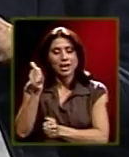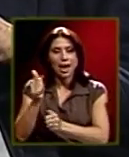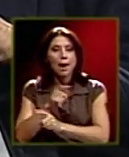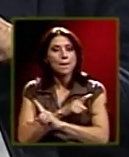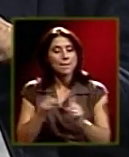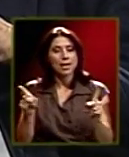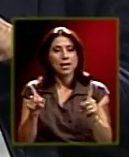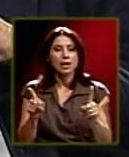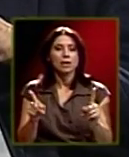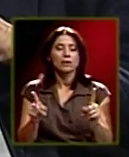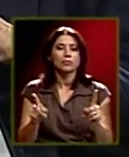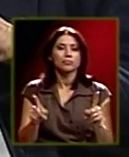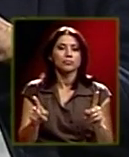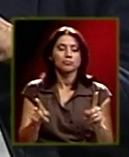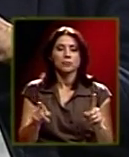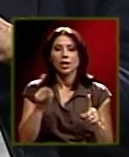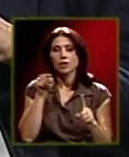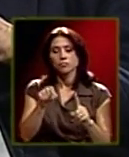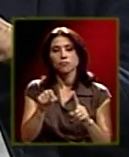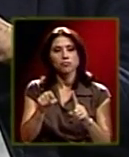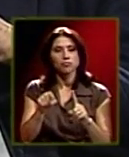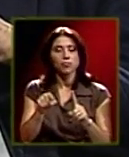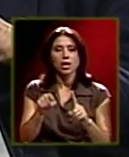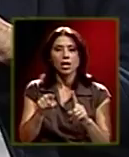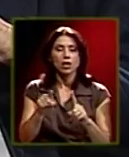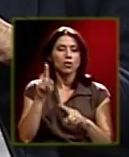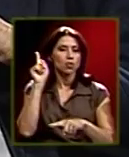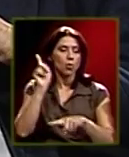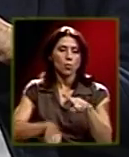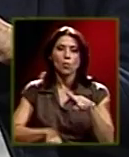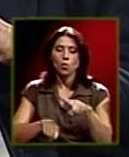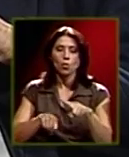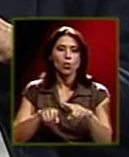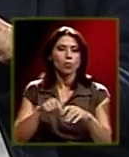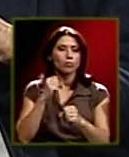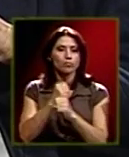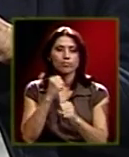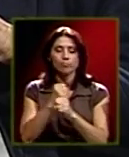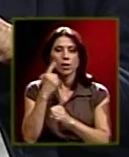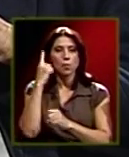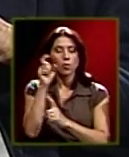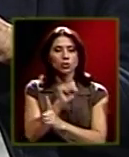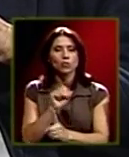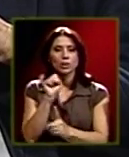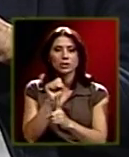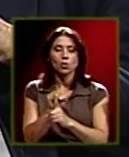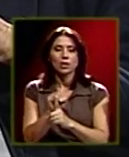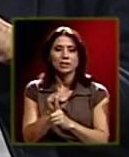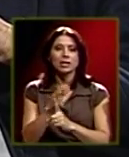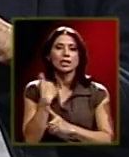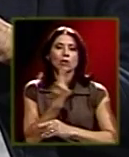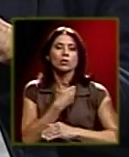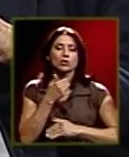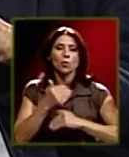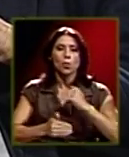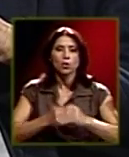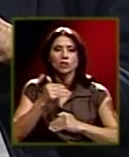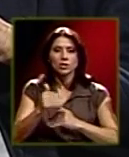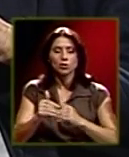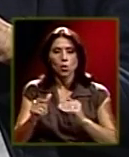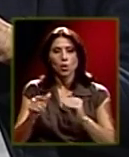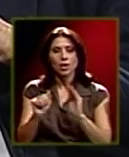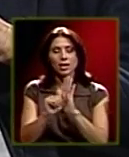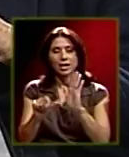misma definitivamente no pudo operar por las situaciones propias de nuestro proceso legislativo,